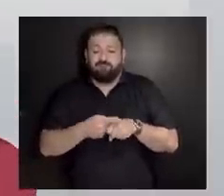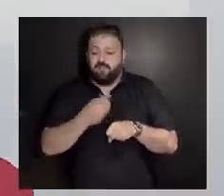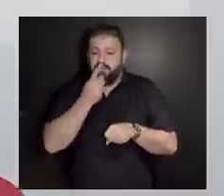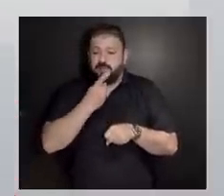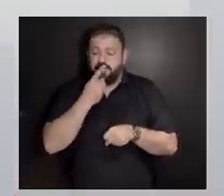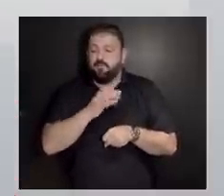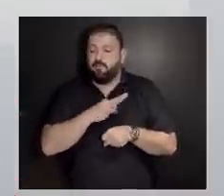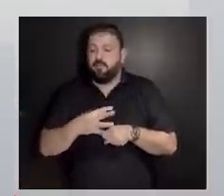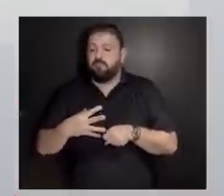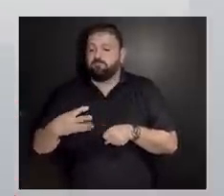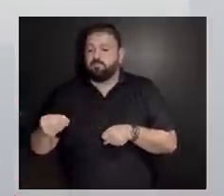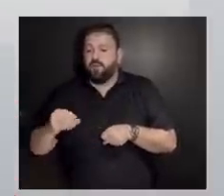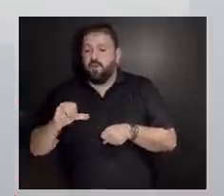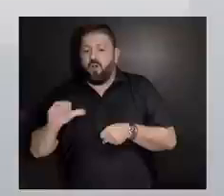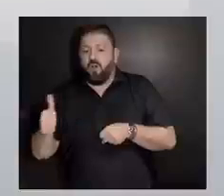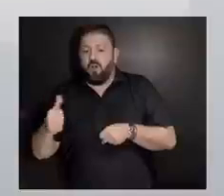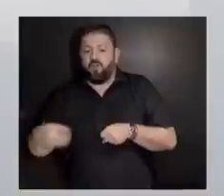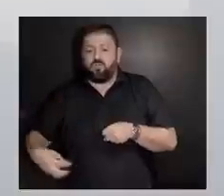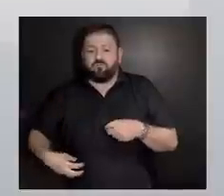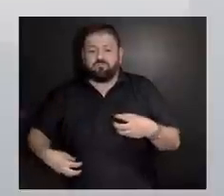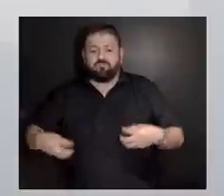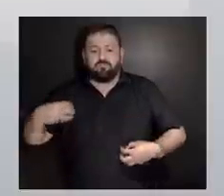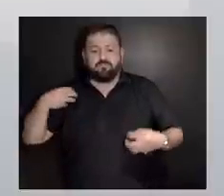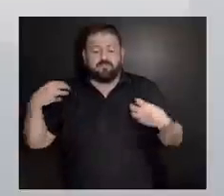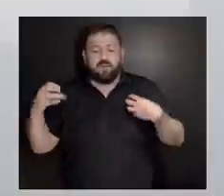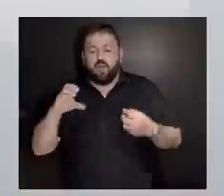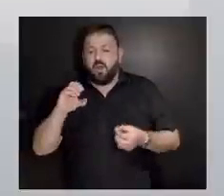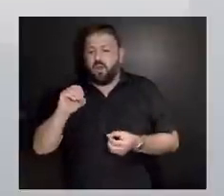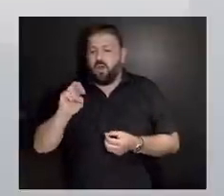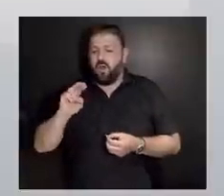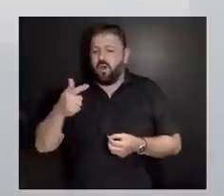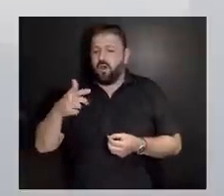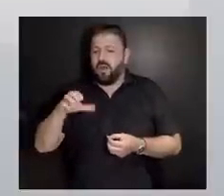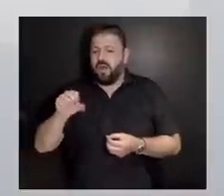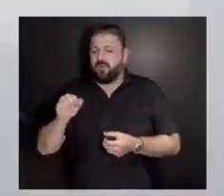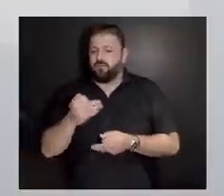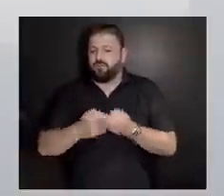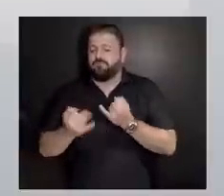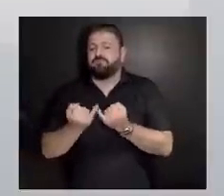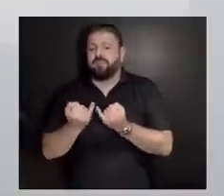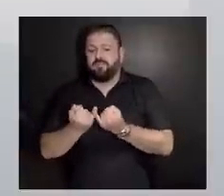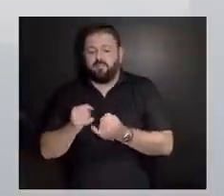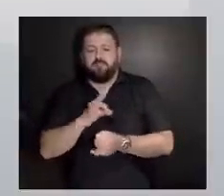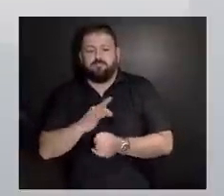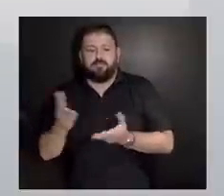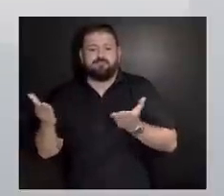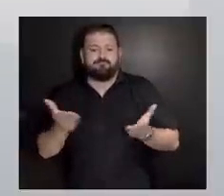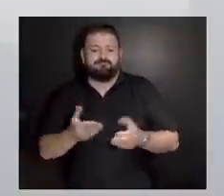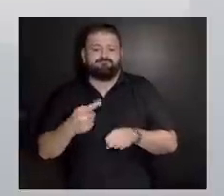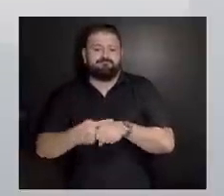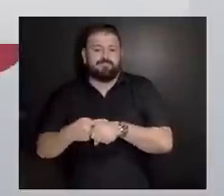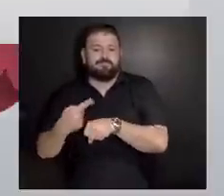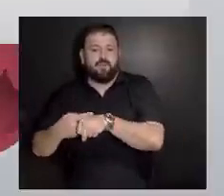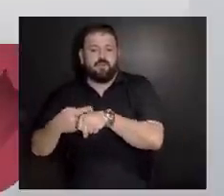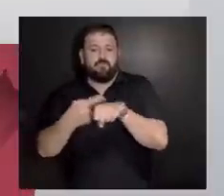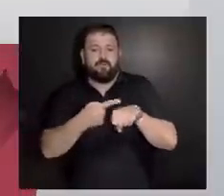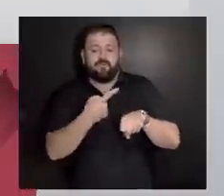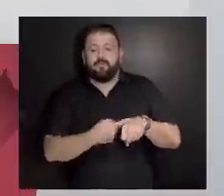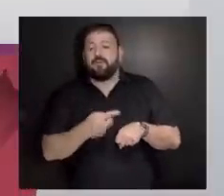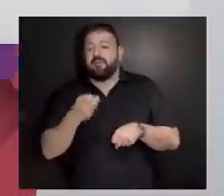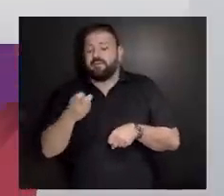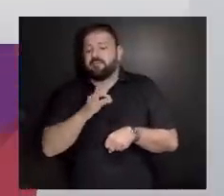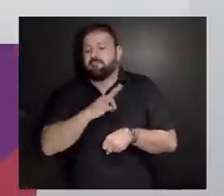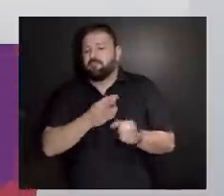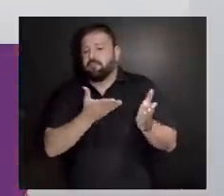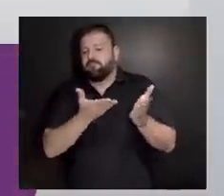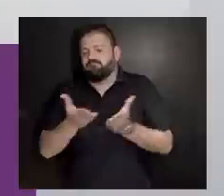ocasionarnos obviamente mayores problemas y que bueno pues tenga un desenlace con la muerte, ¿no? Con el paso del tiempo.